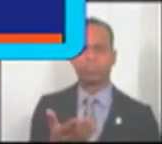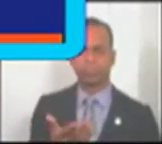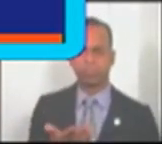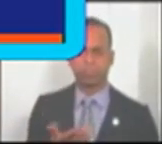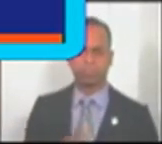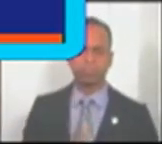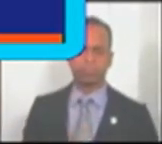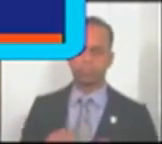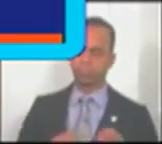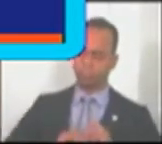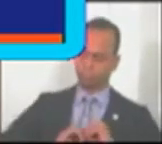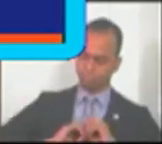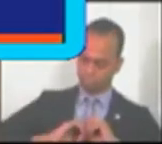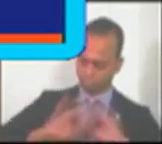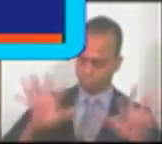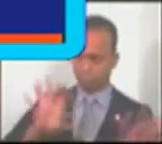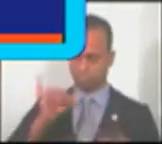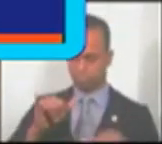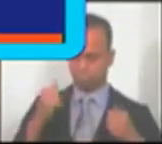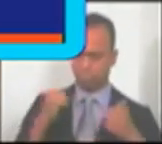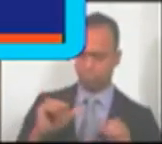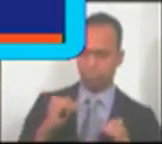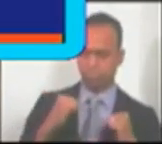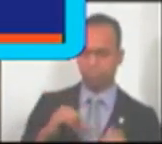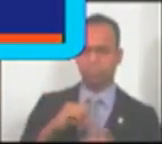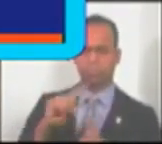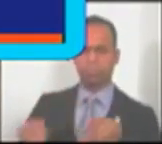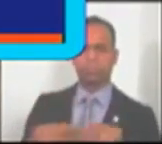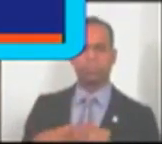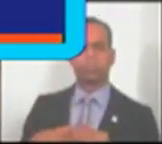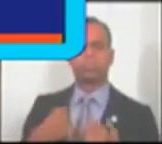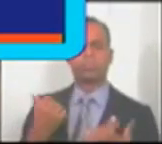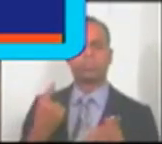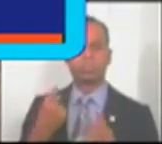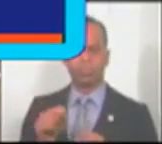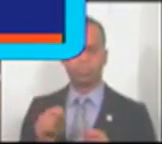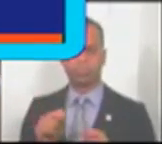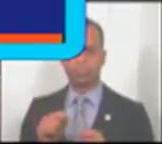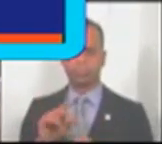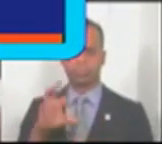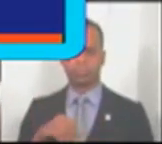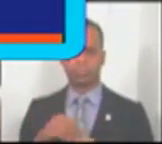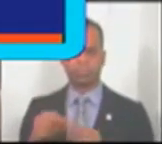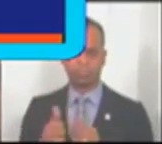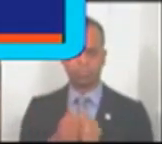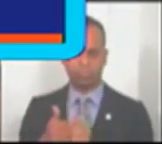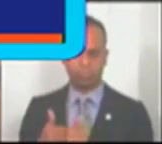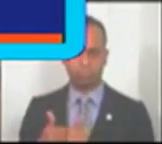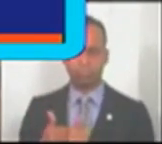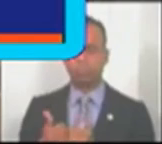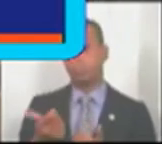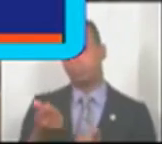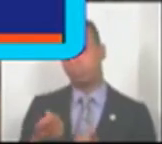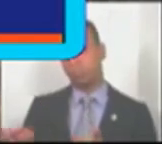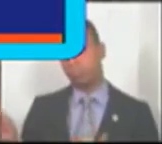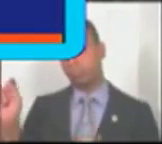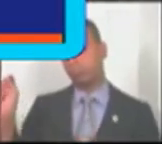Evidente. Parte de ese esfuerzo de intentar crear un espacio común, alguna broma se ha hecho